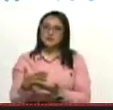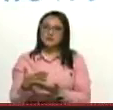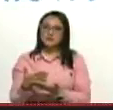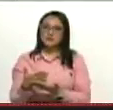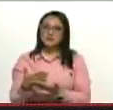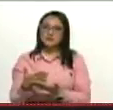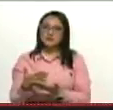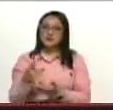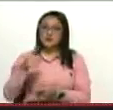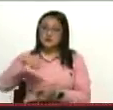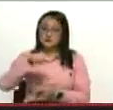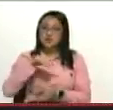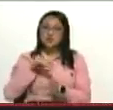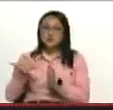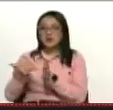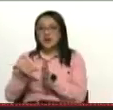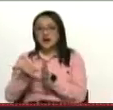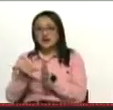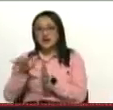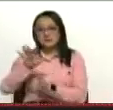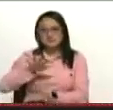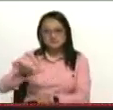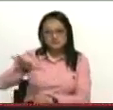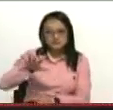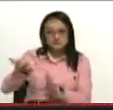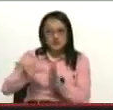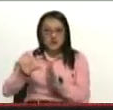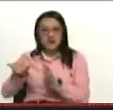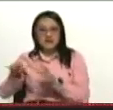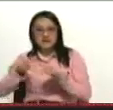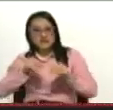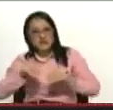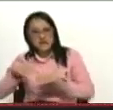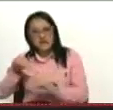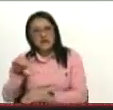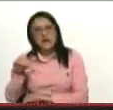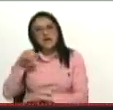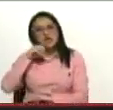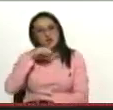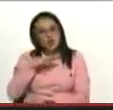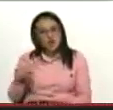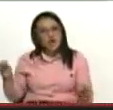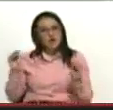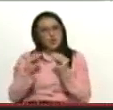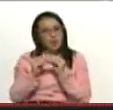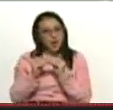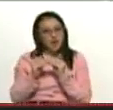son nuestras cercanías geográficas nuestras historias similares